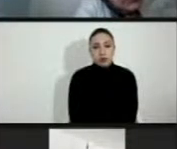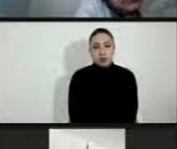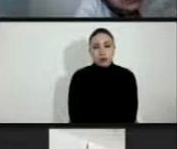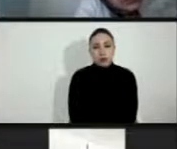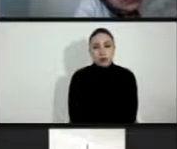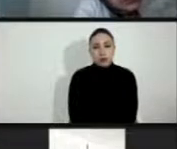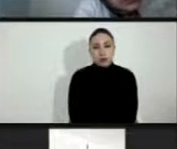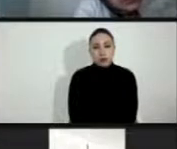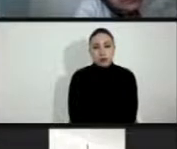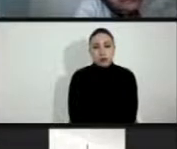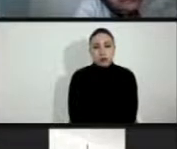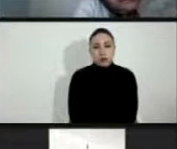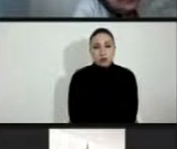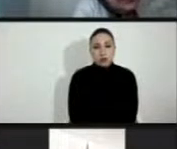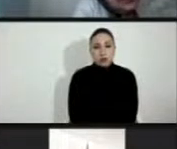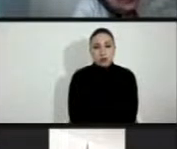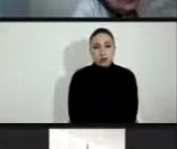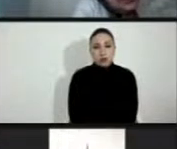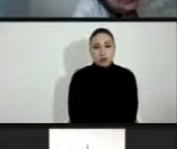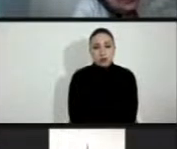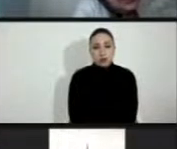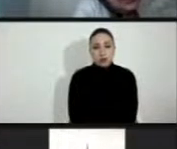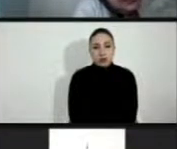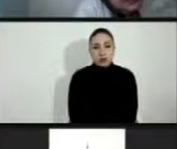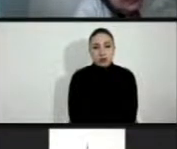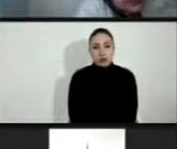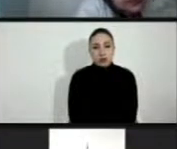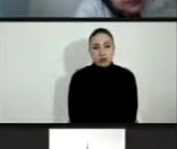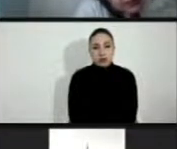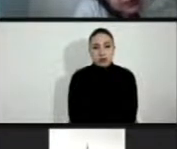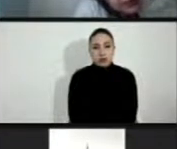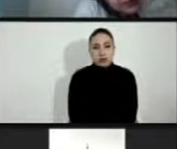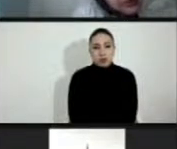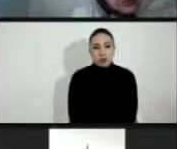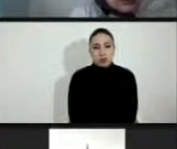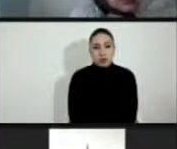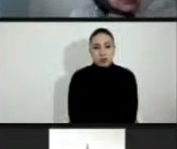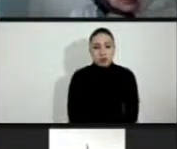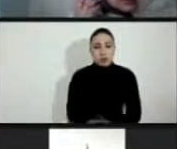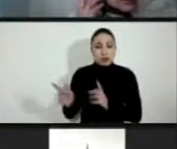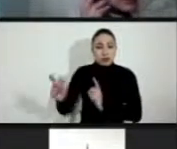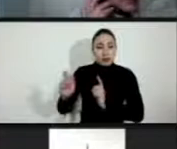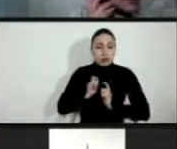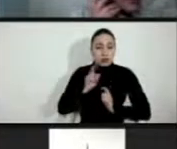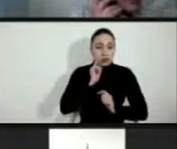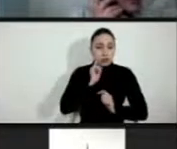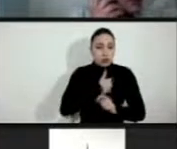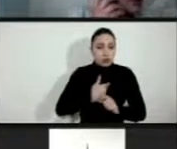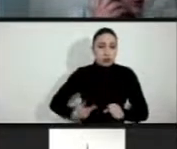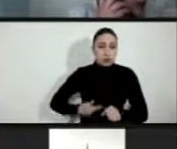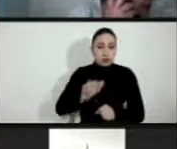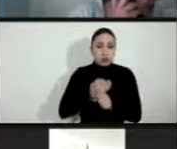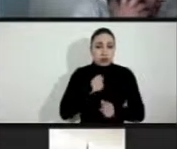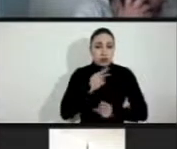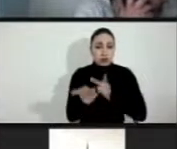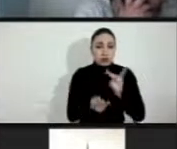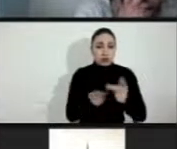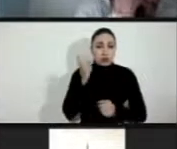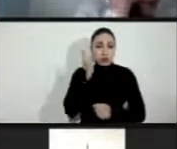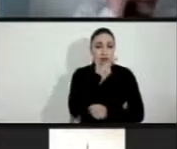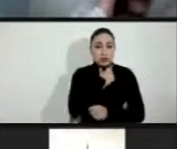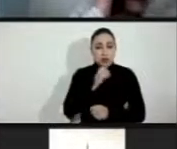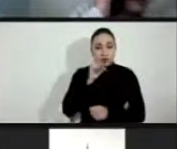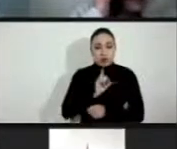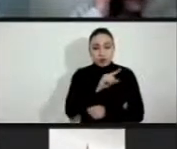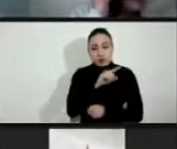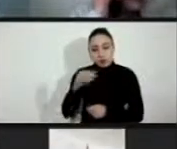Hacer consulta al pleno si existe en considerar de urgente y obvia resolución la